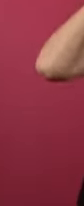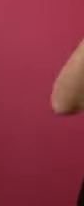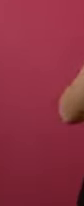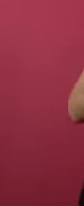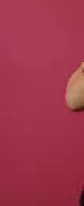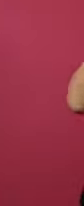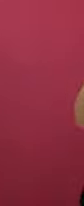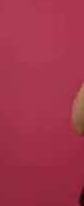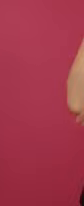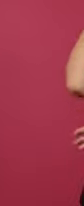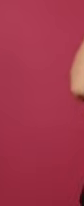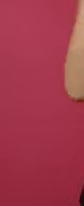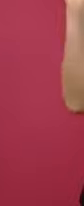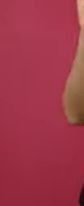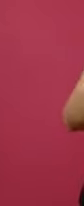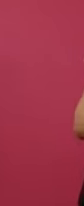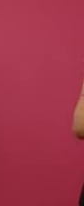O sea,